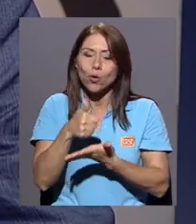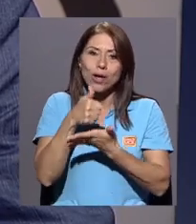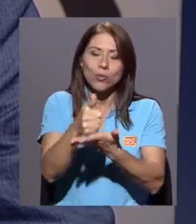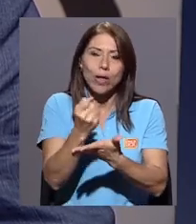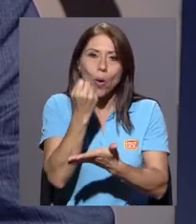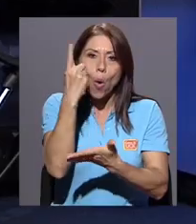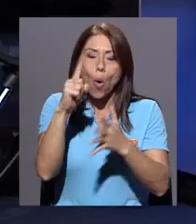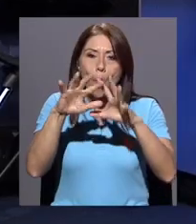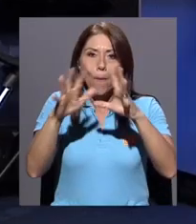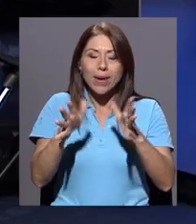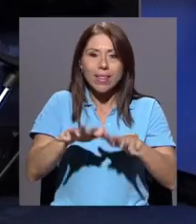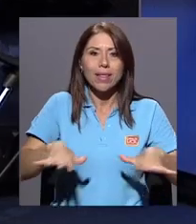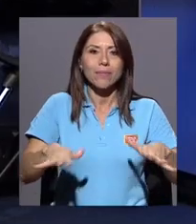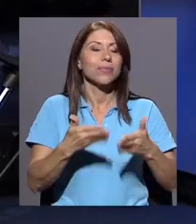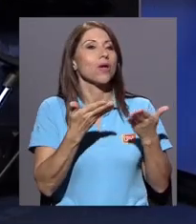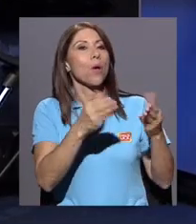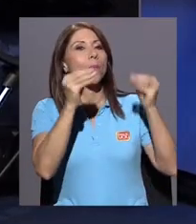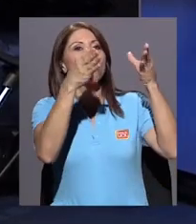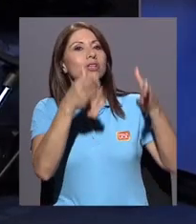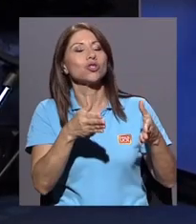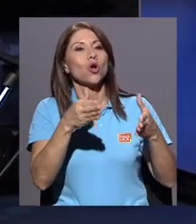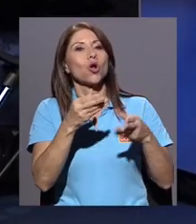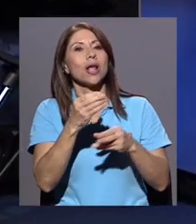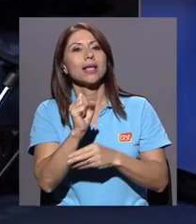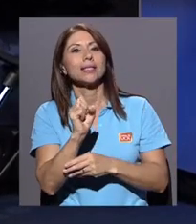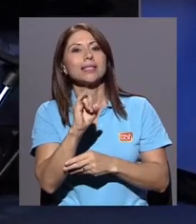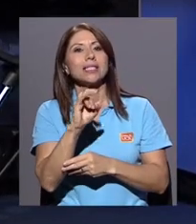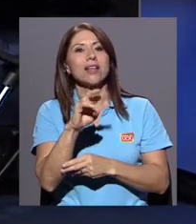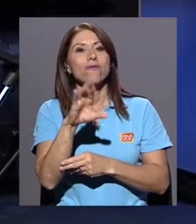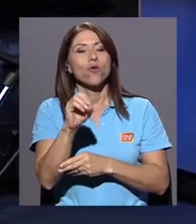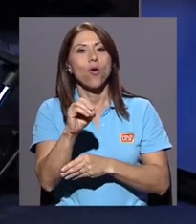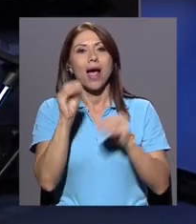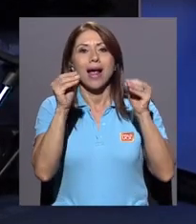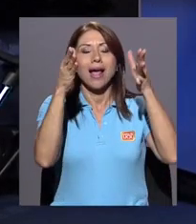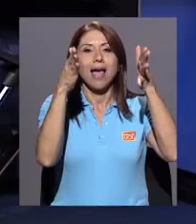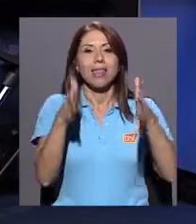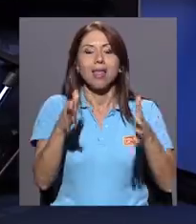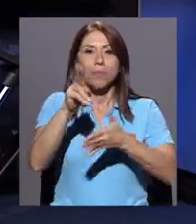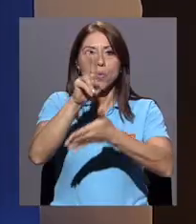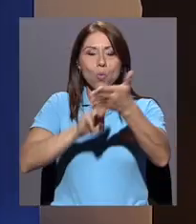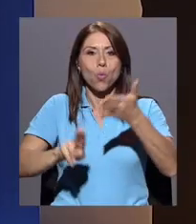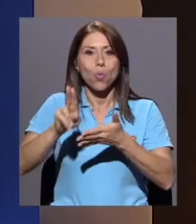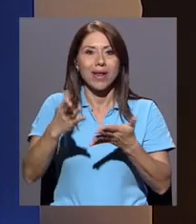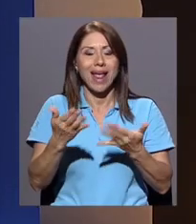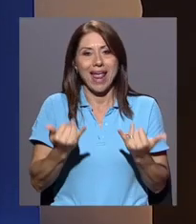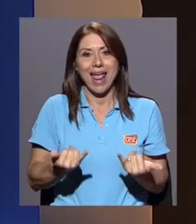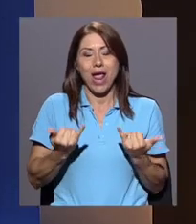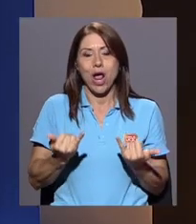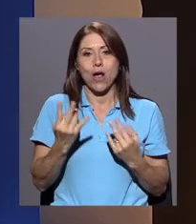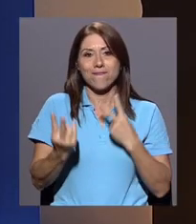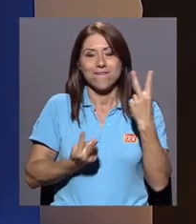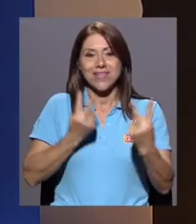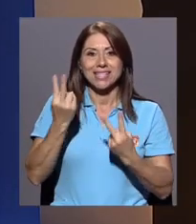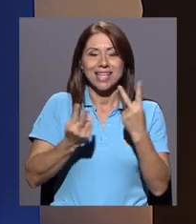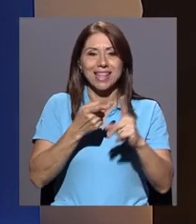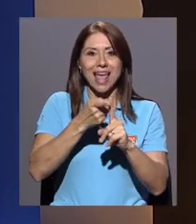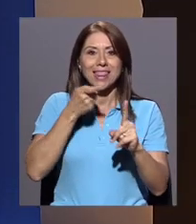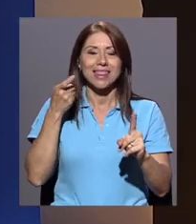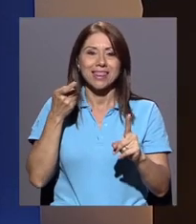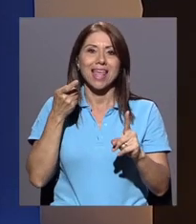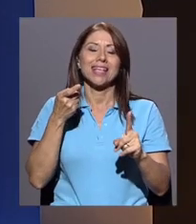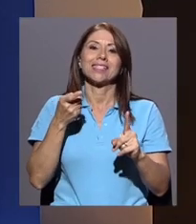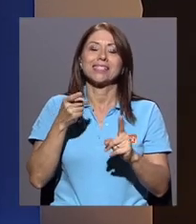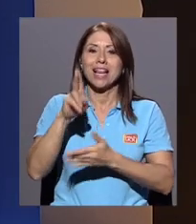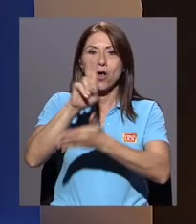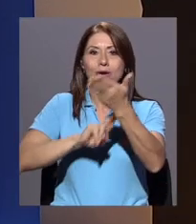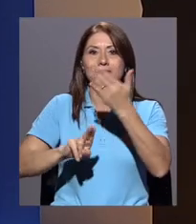vivimos. Estamos con el profesor Silvio, académico, catedrático universitario, que casualmente nos visita desde el